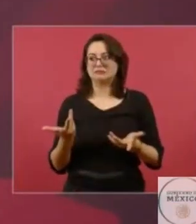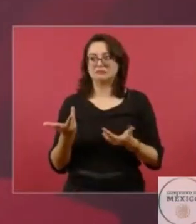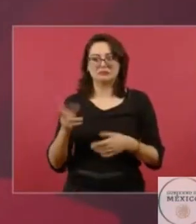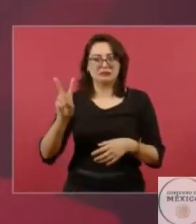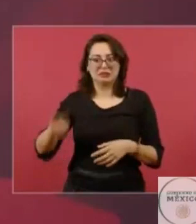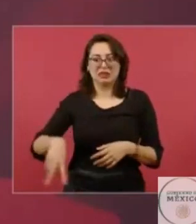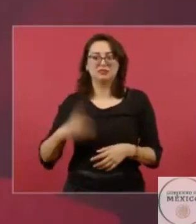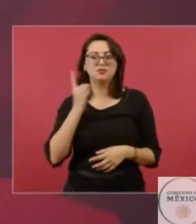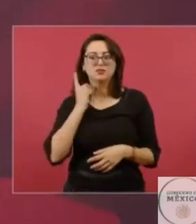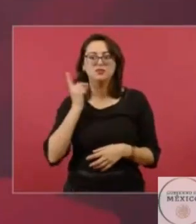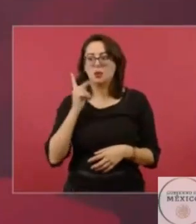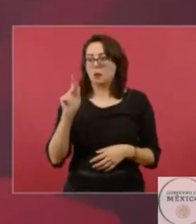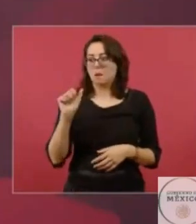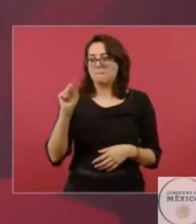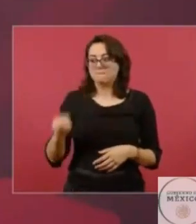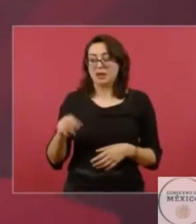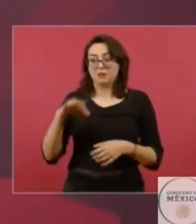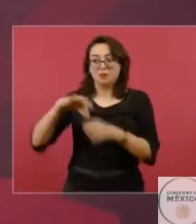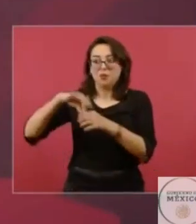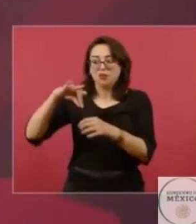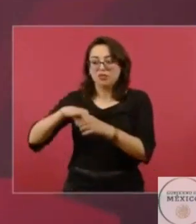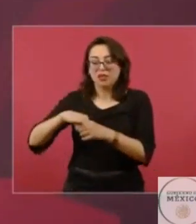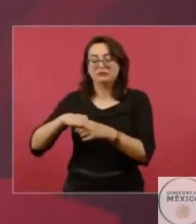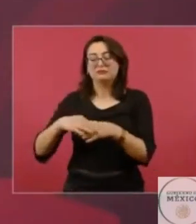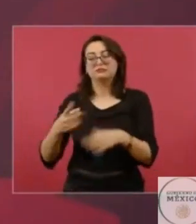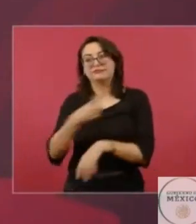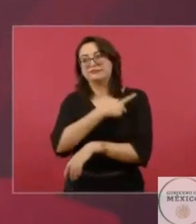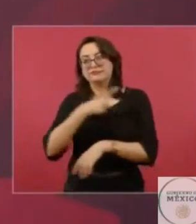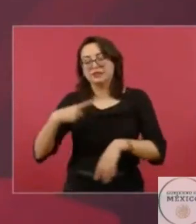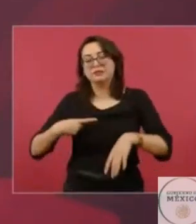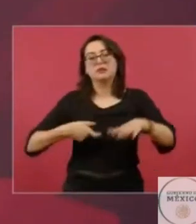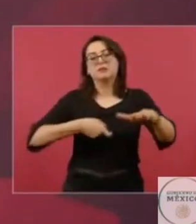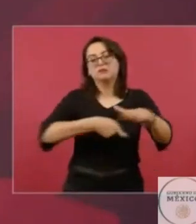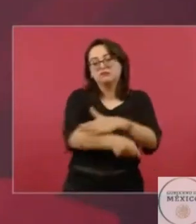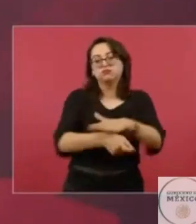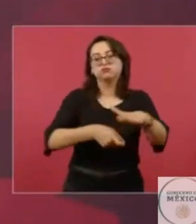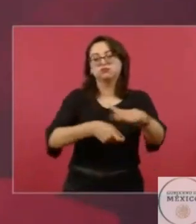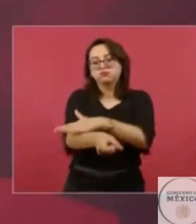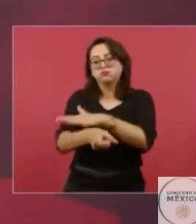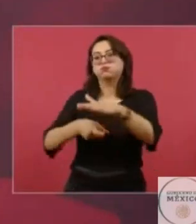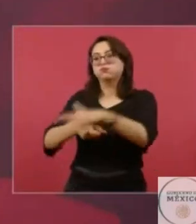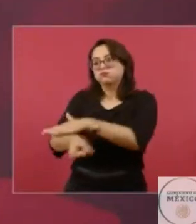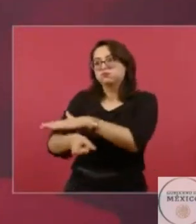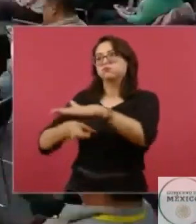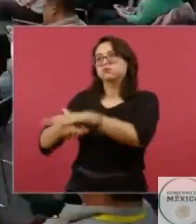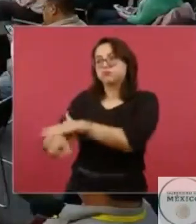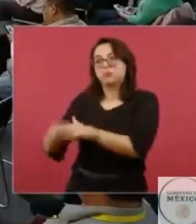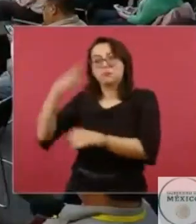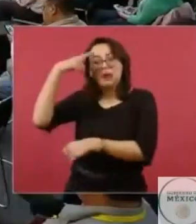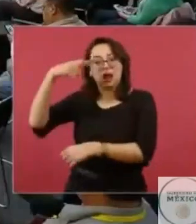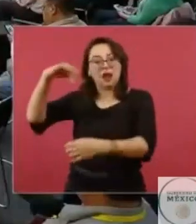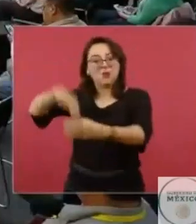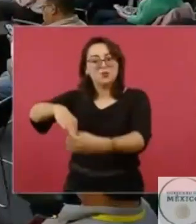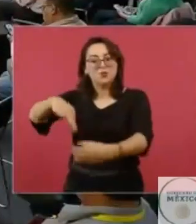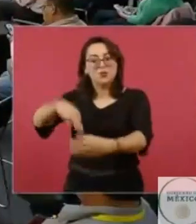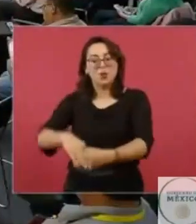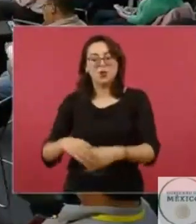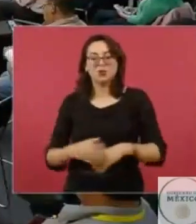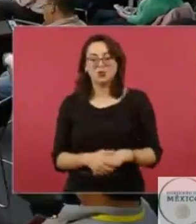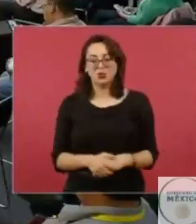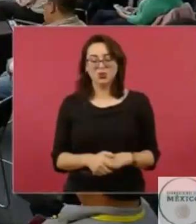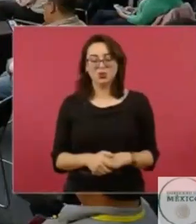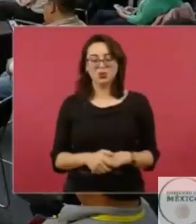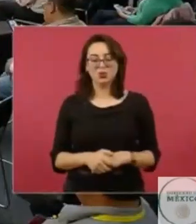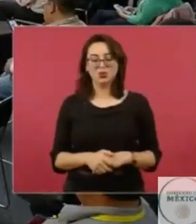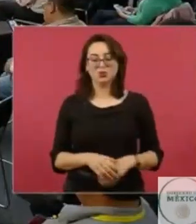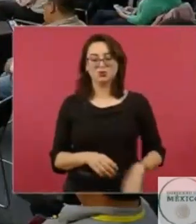¿sí?, que le ordenaron darle dinero a los legisladores del PAN